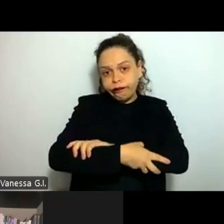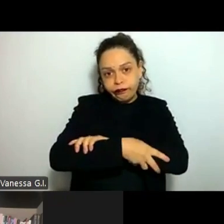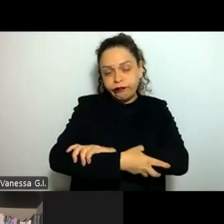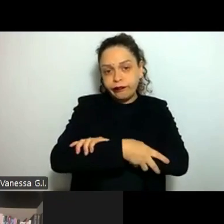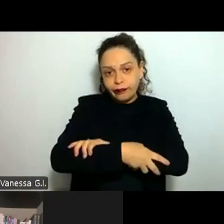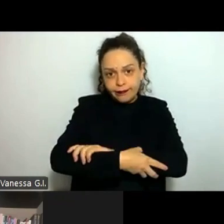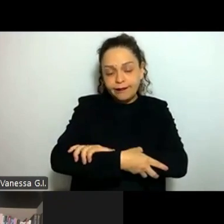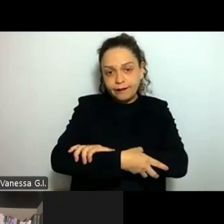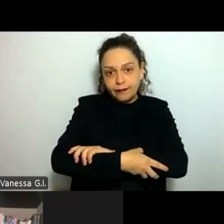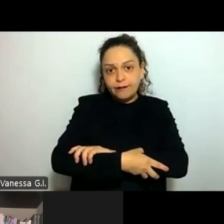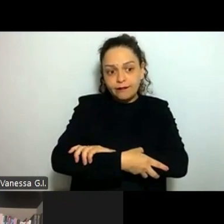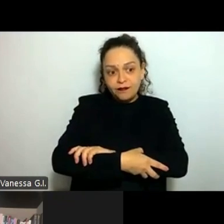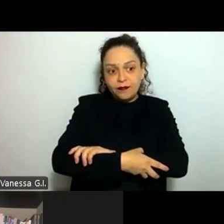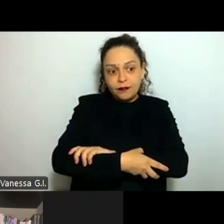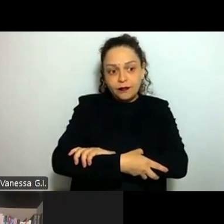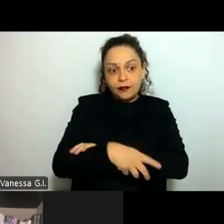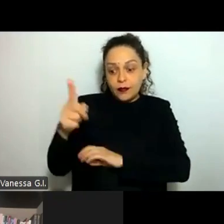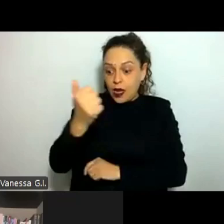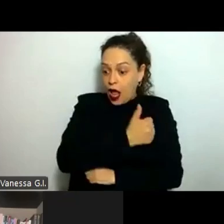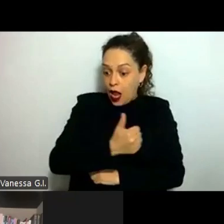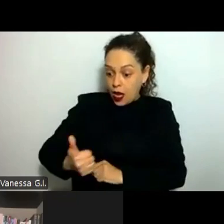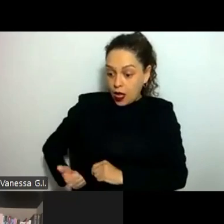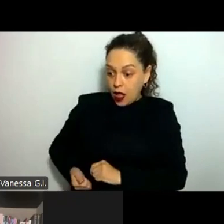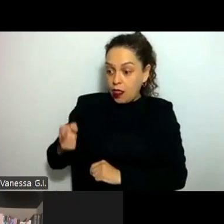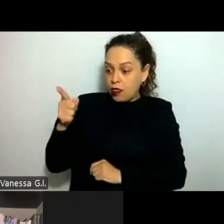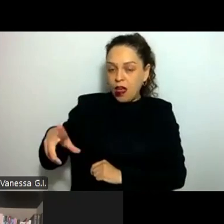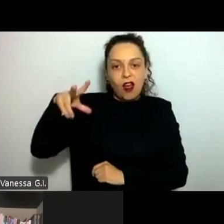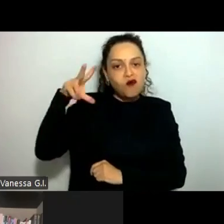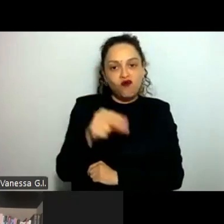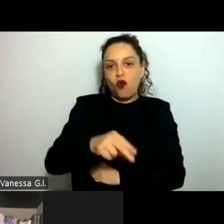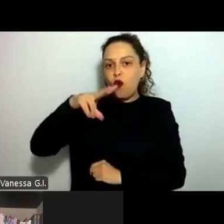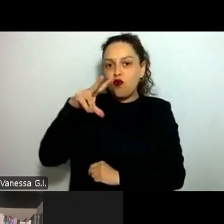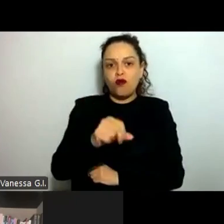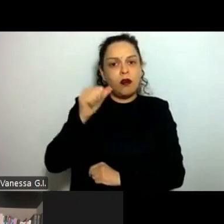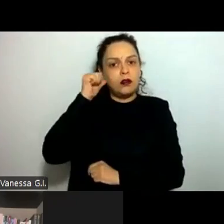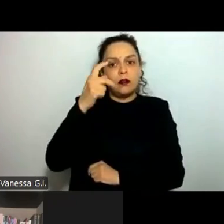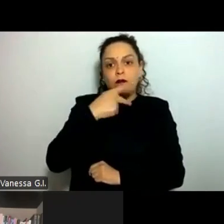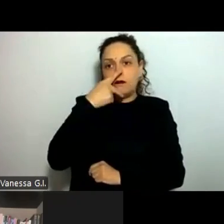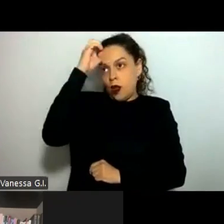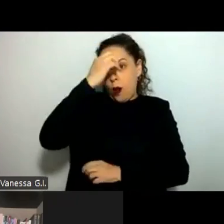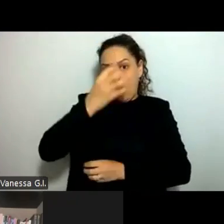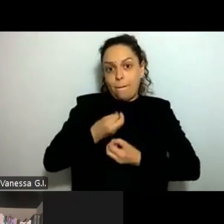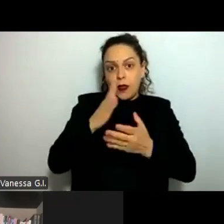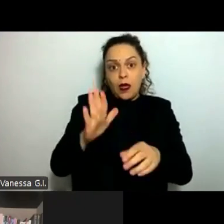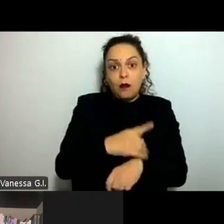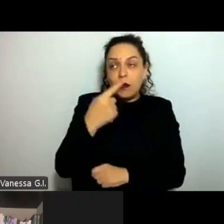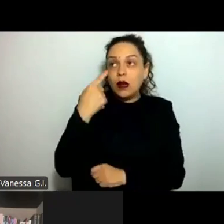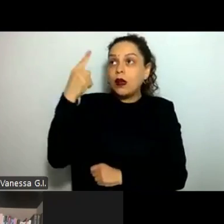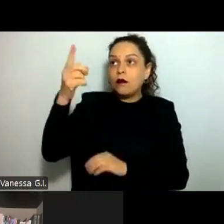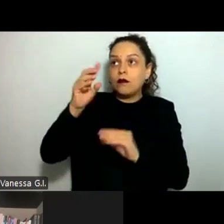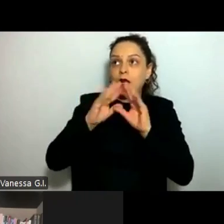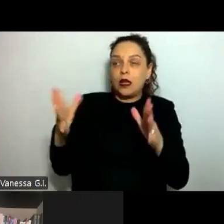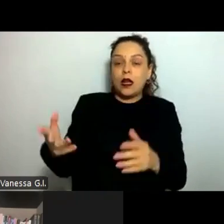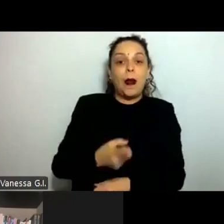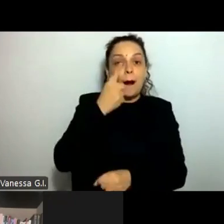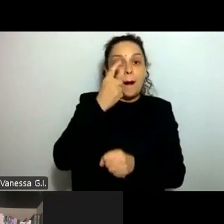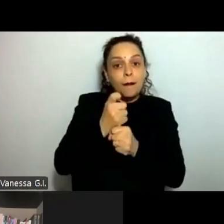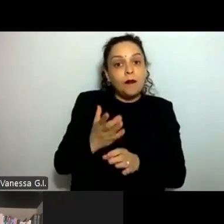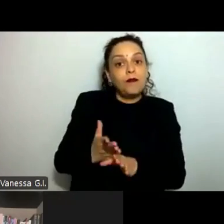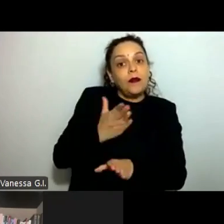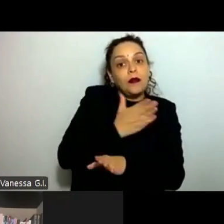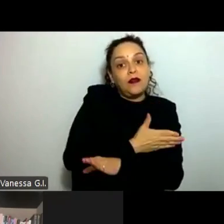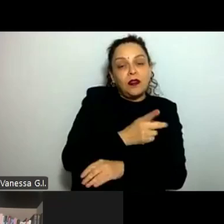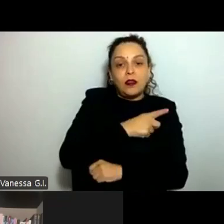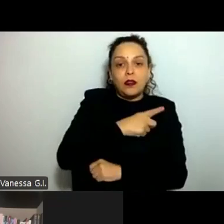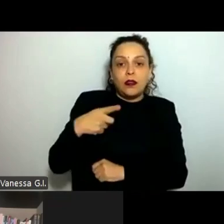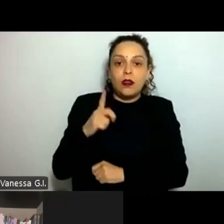sus opiniones en contra porque hay una conciencia clara de que es necesario primero planear antes